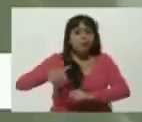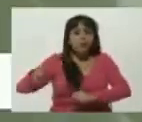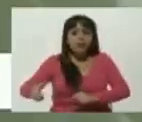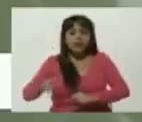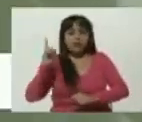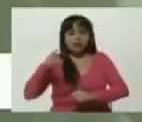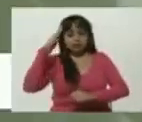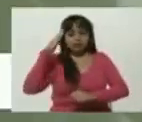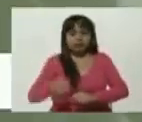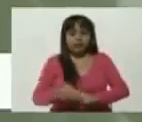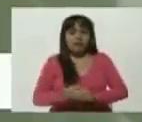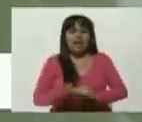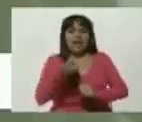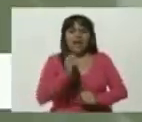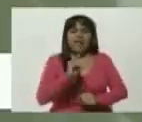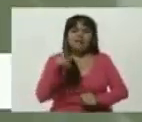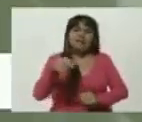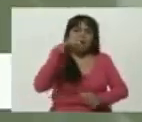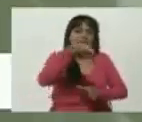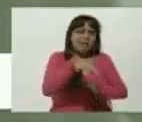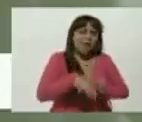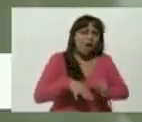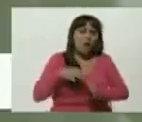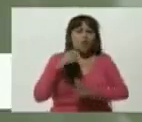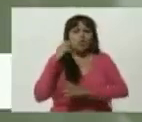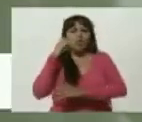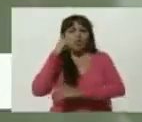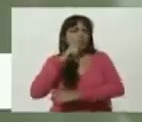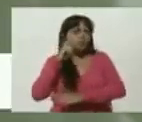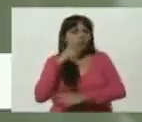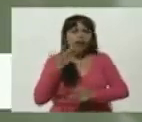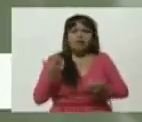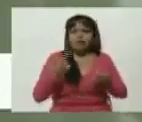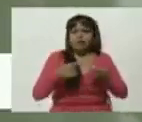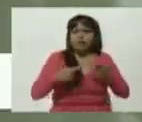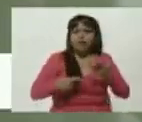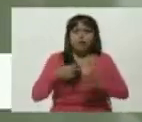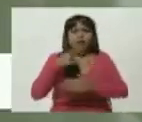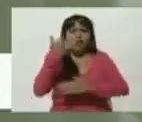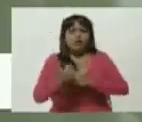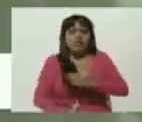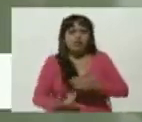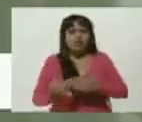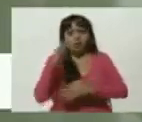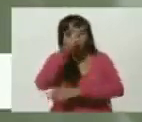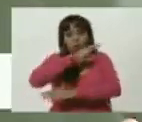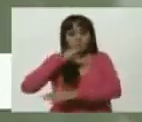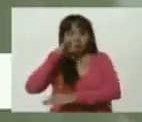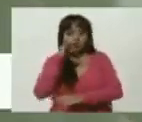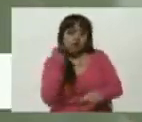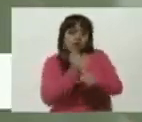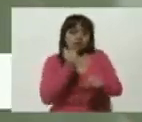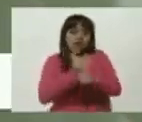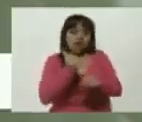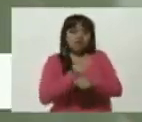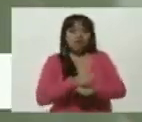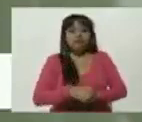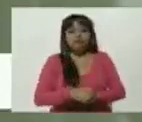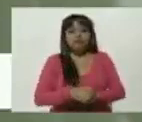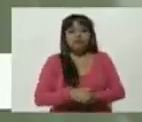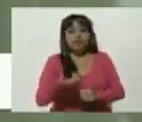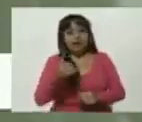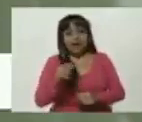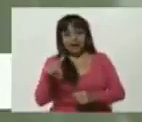Acá tenemos sembrado pimentón, tomate. También tenemos un proyecto porcino que se encuentra al final de acá de esta